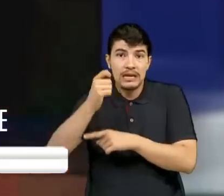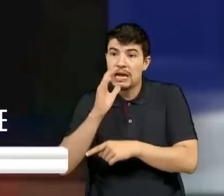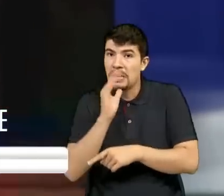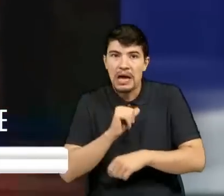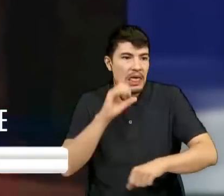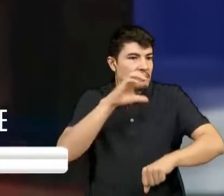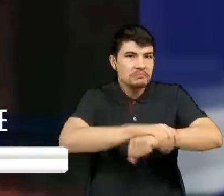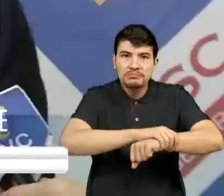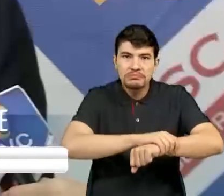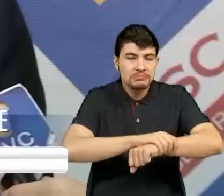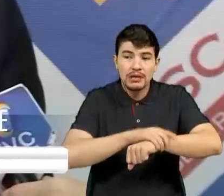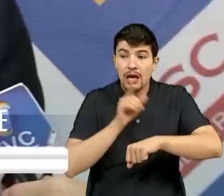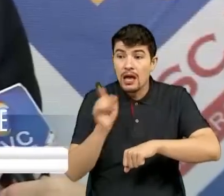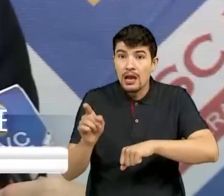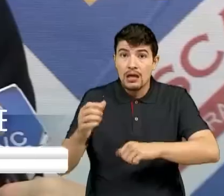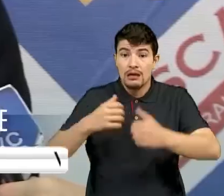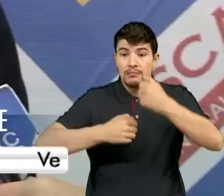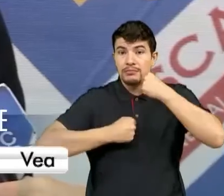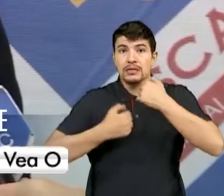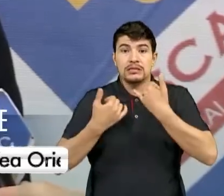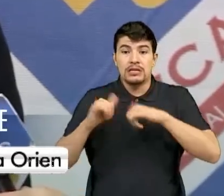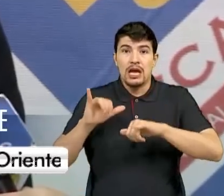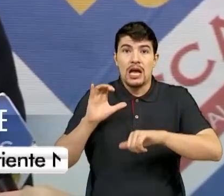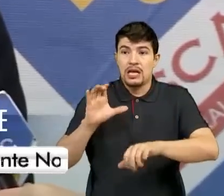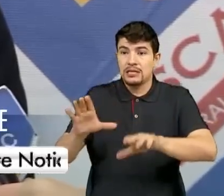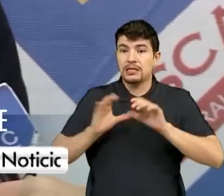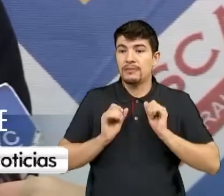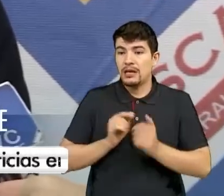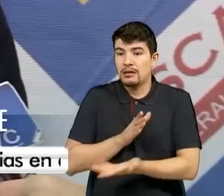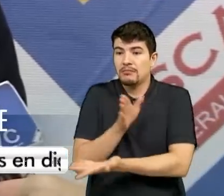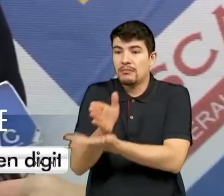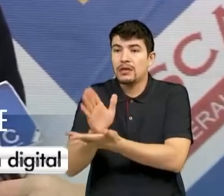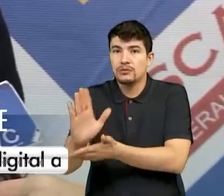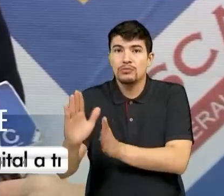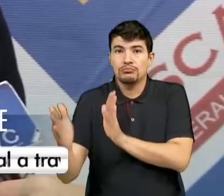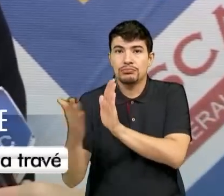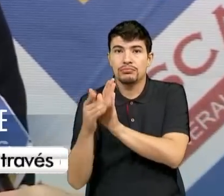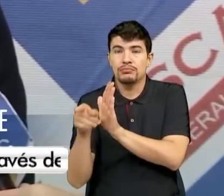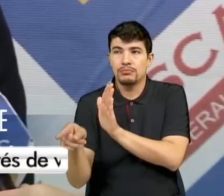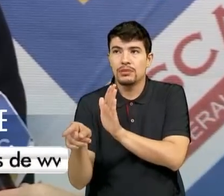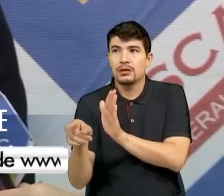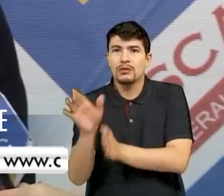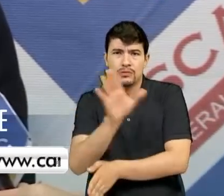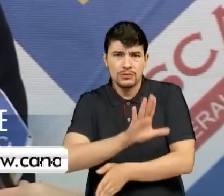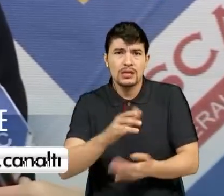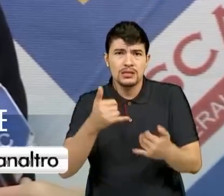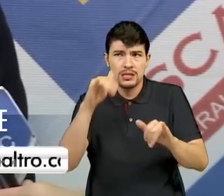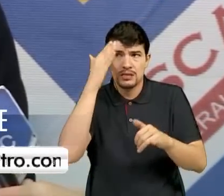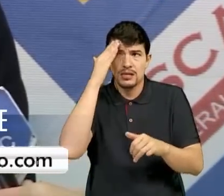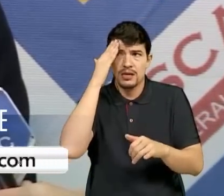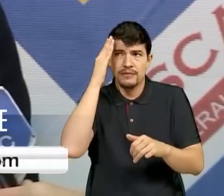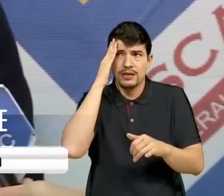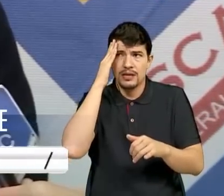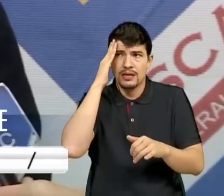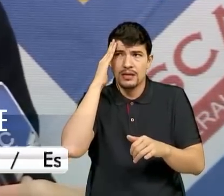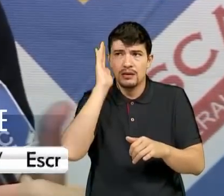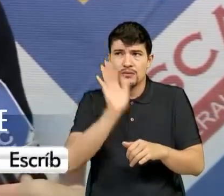soldado aceptó la autoridad de la conducta y se presentó de manera voluntaria. Como ustedes sabrán, no es